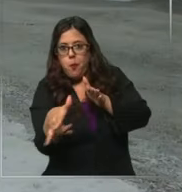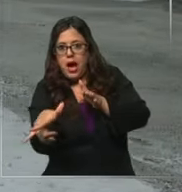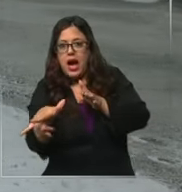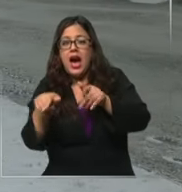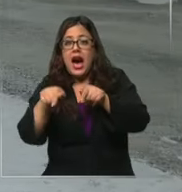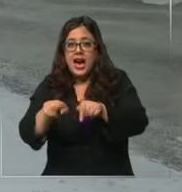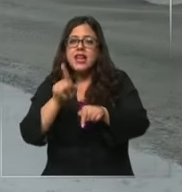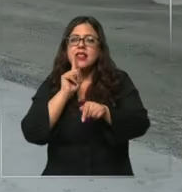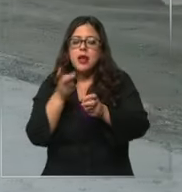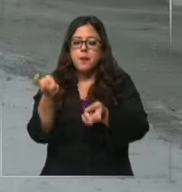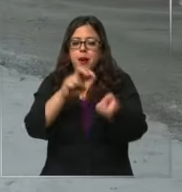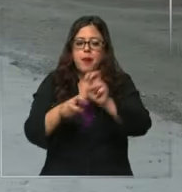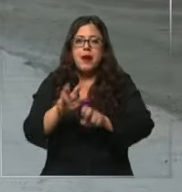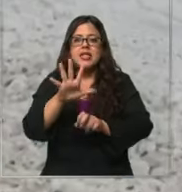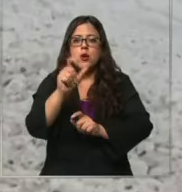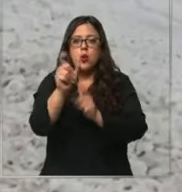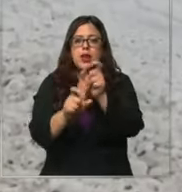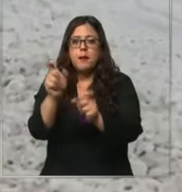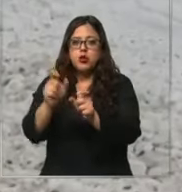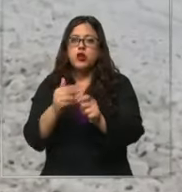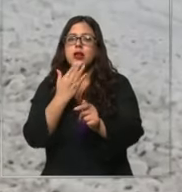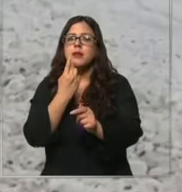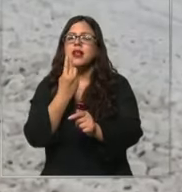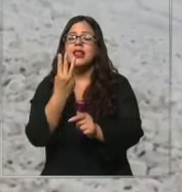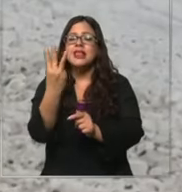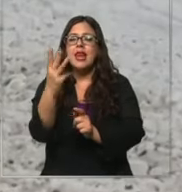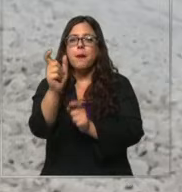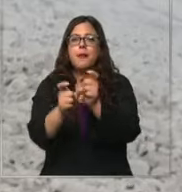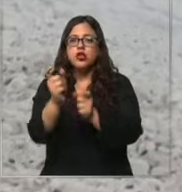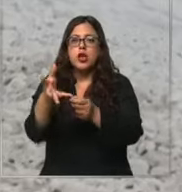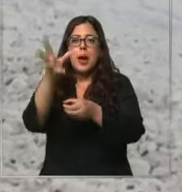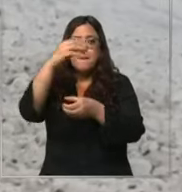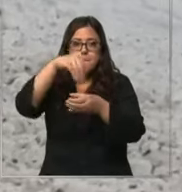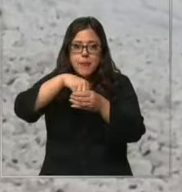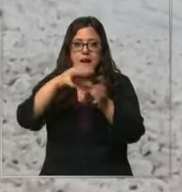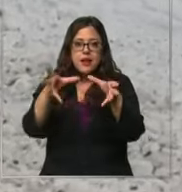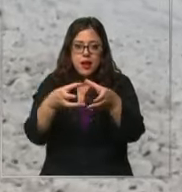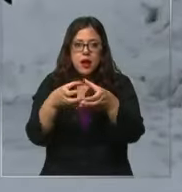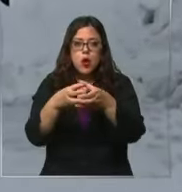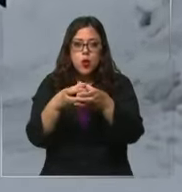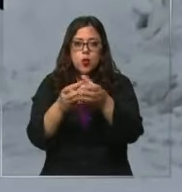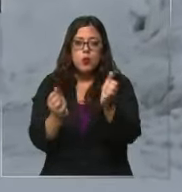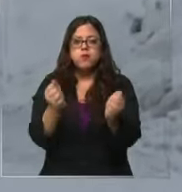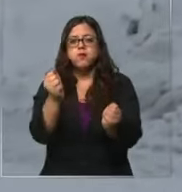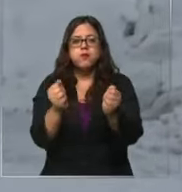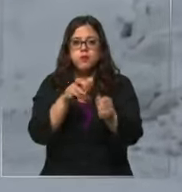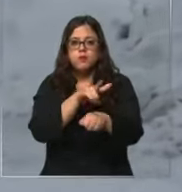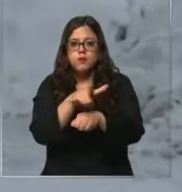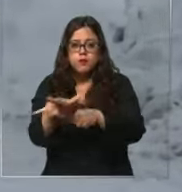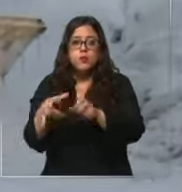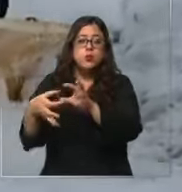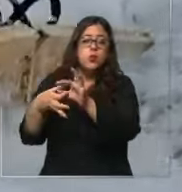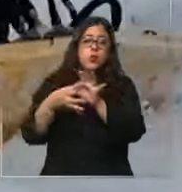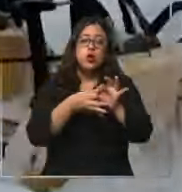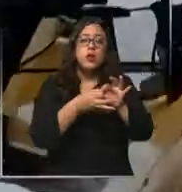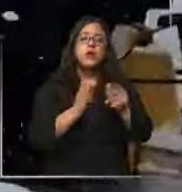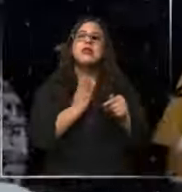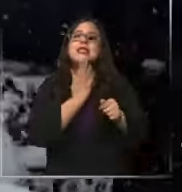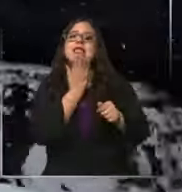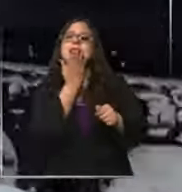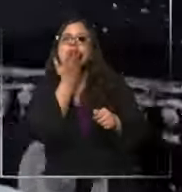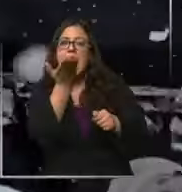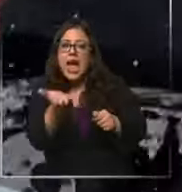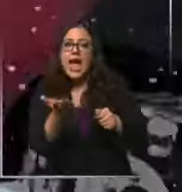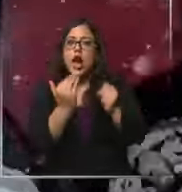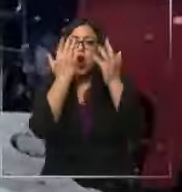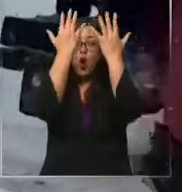con 50 pasajeros y 3 miembros de la tripulación, que por las condiciones de hielo y de nieve